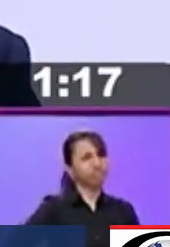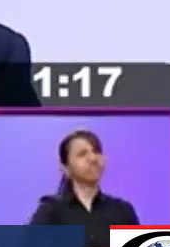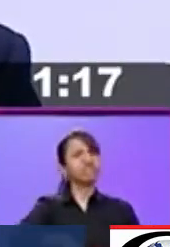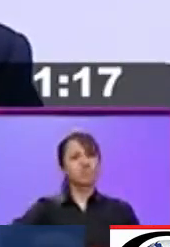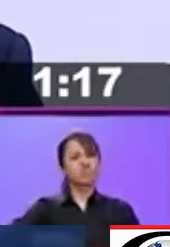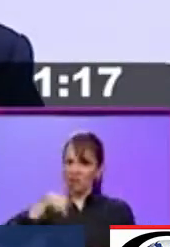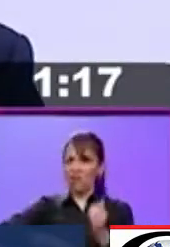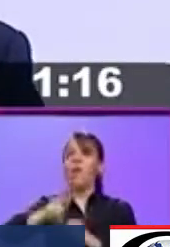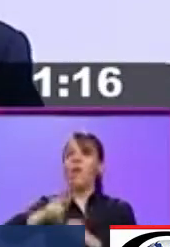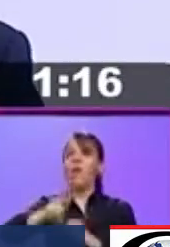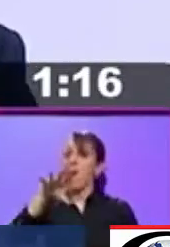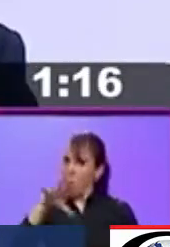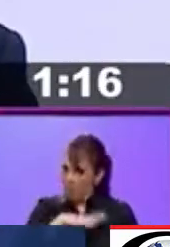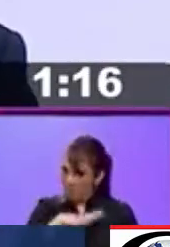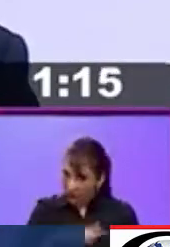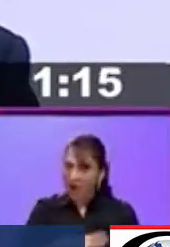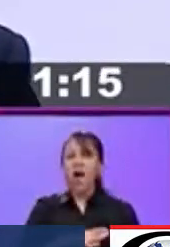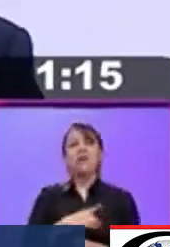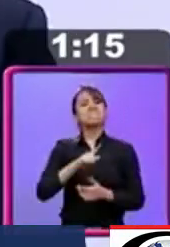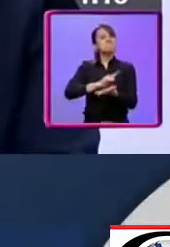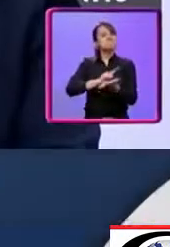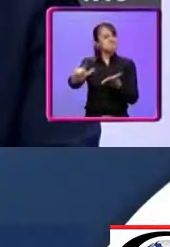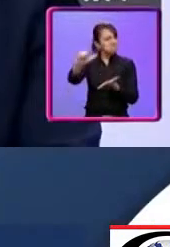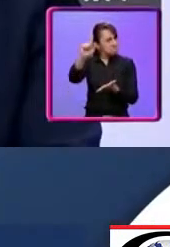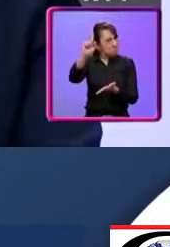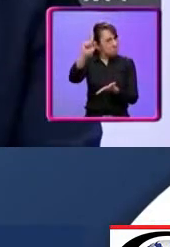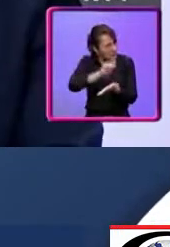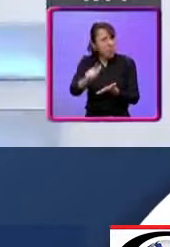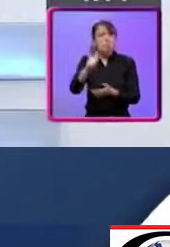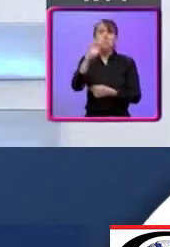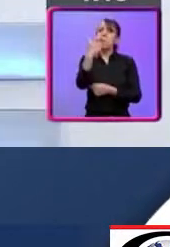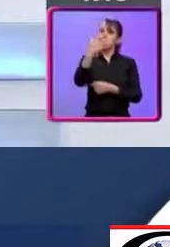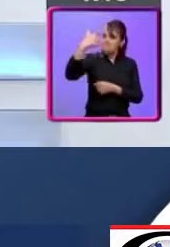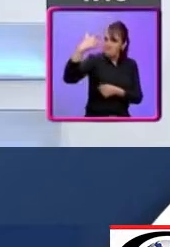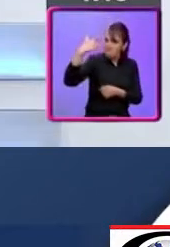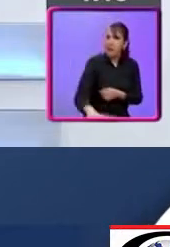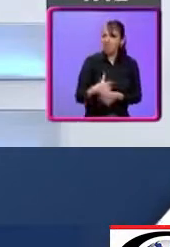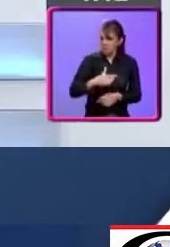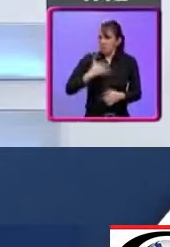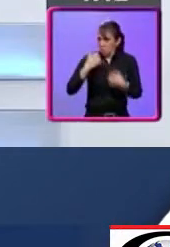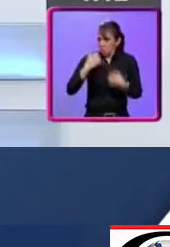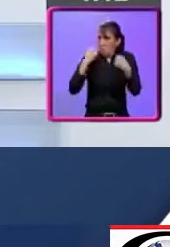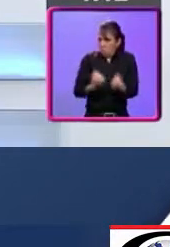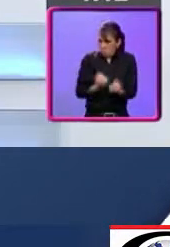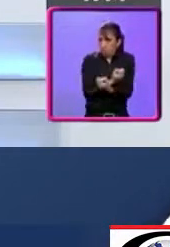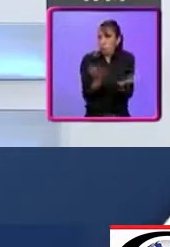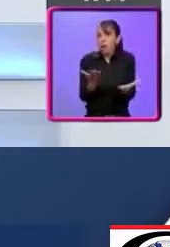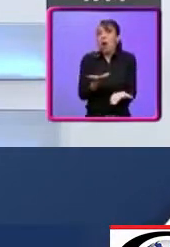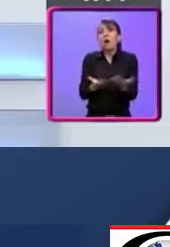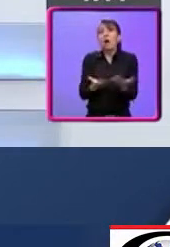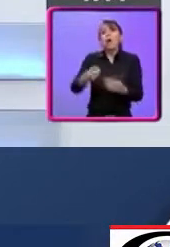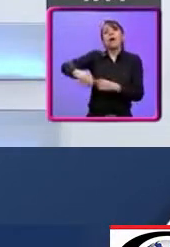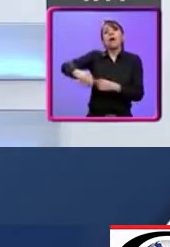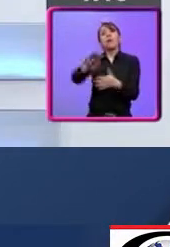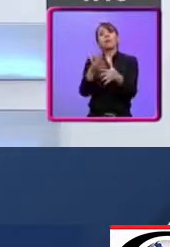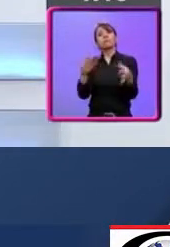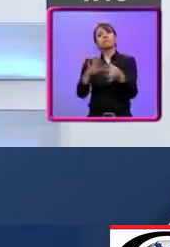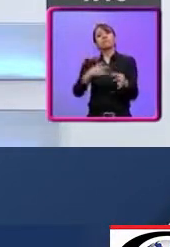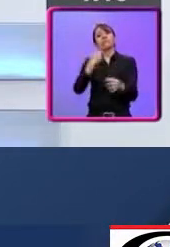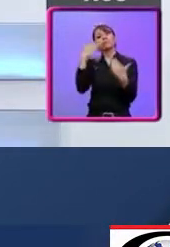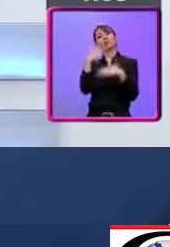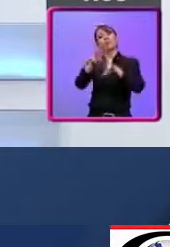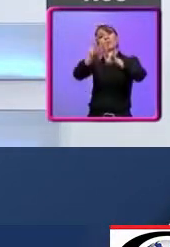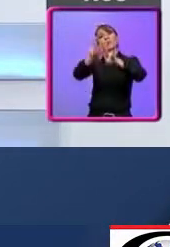llamadas telefónicas al Estado de México en diferentes municipios y detectamos o concluimos que prácticamente el